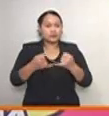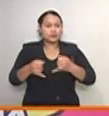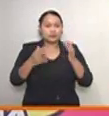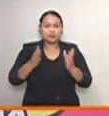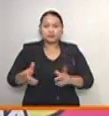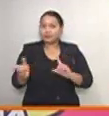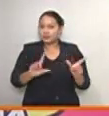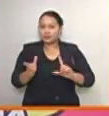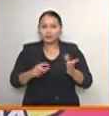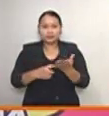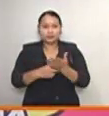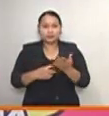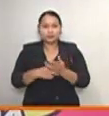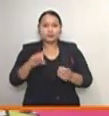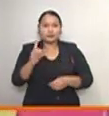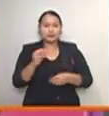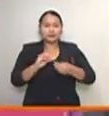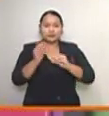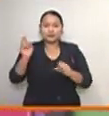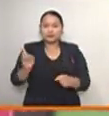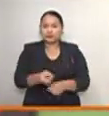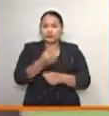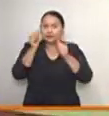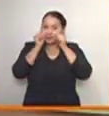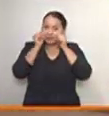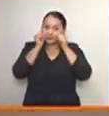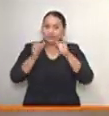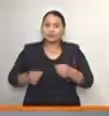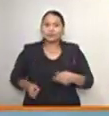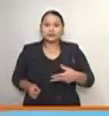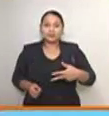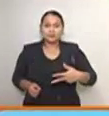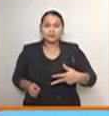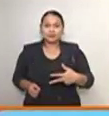boleto en mano, porque nuestro primer número es, atentos,